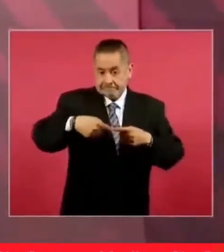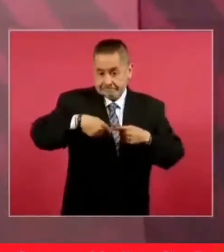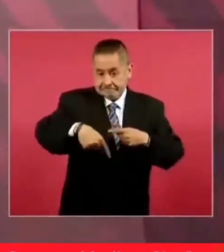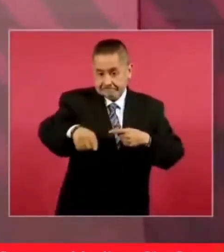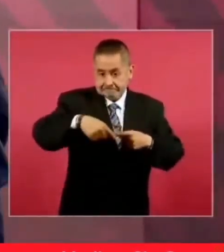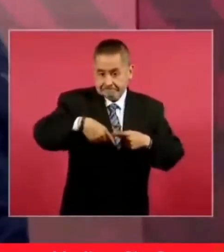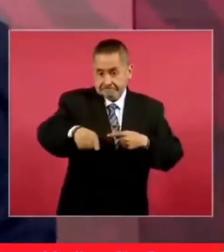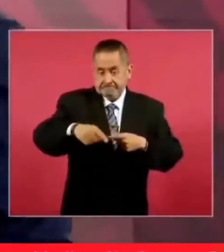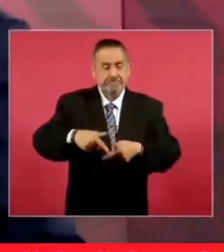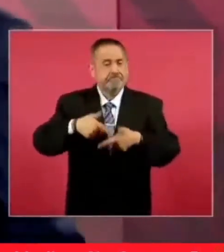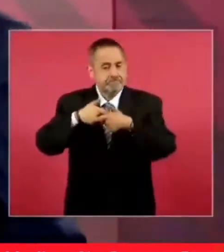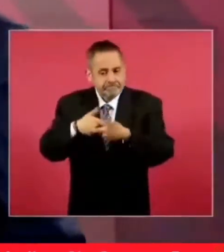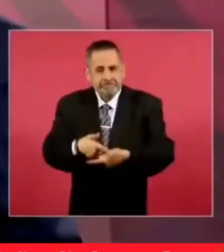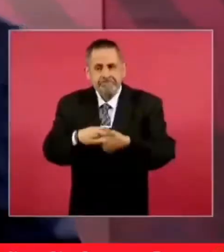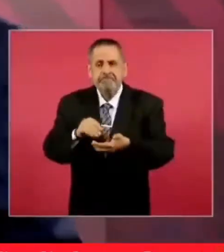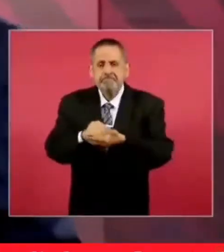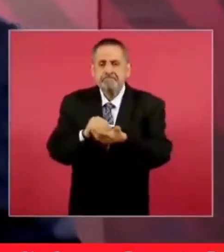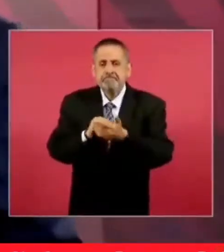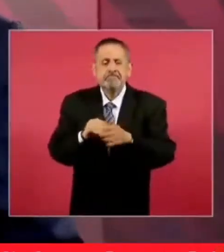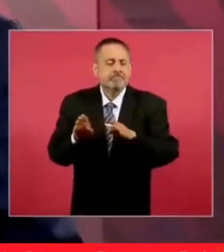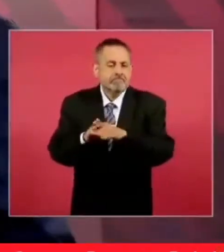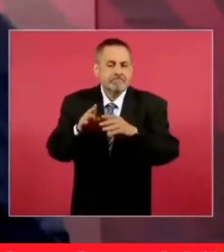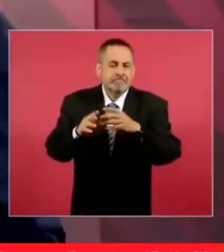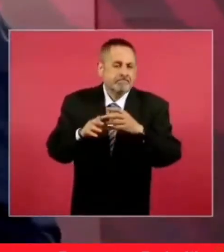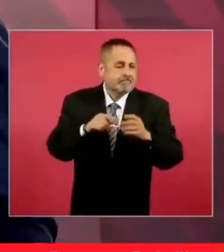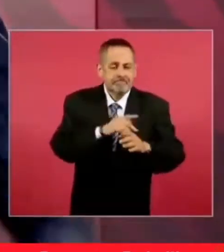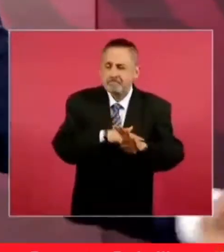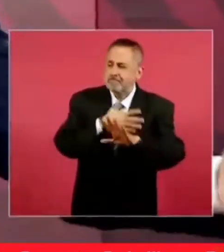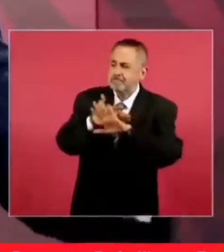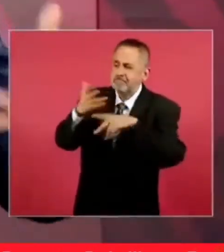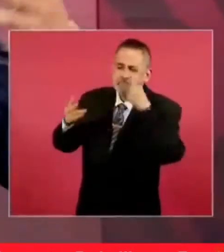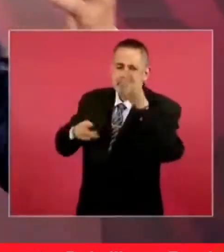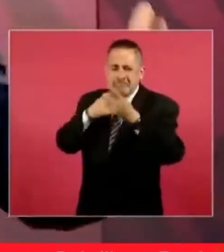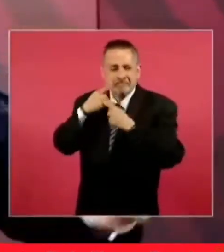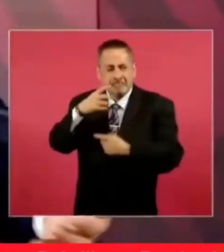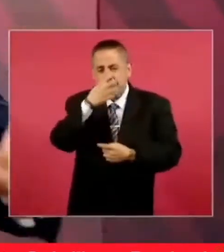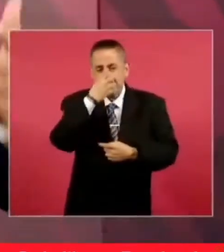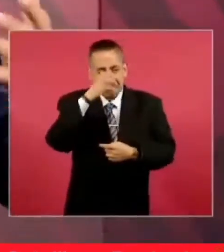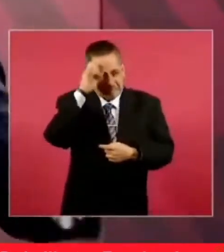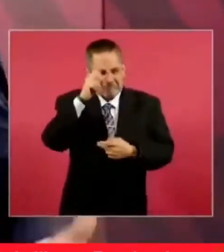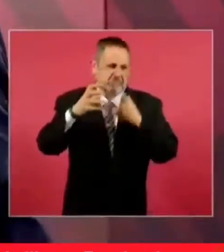pues van a seguir los gritos de Broso,